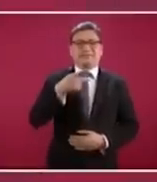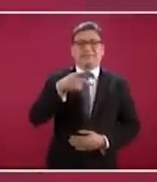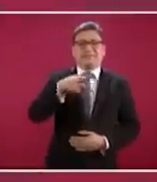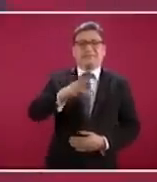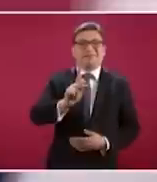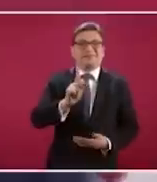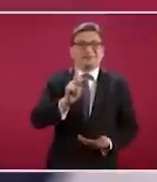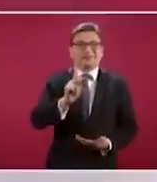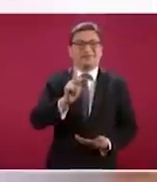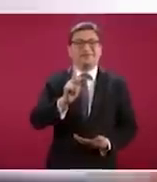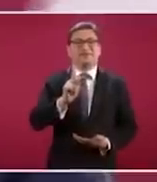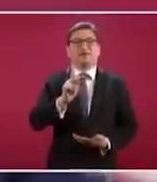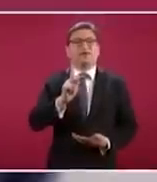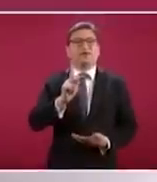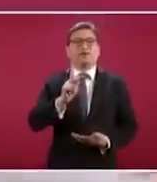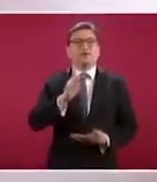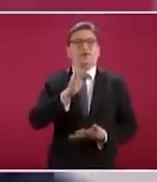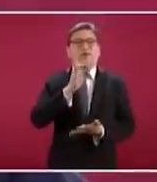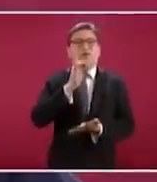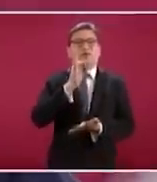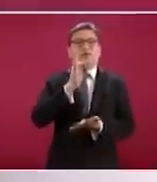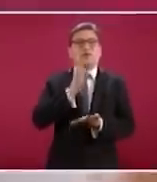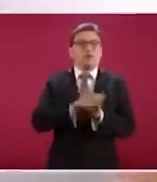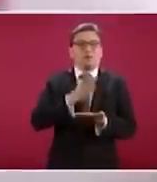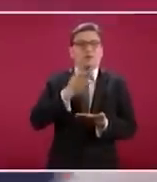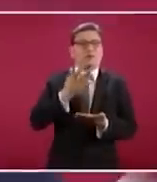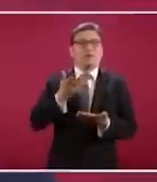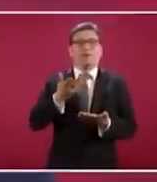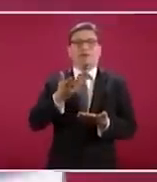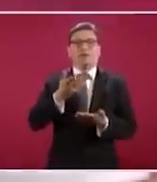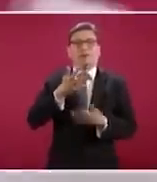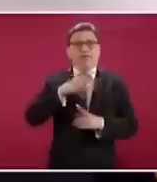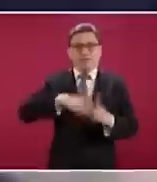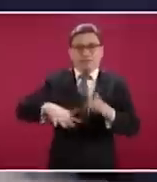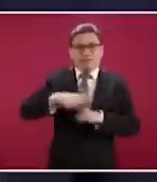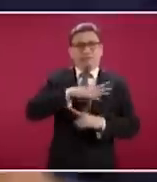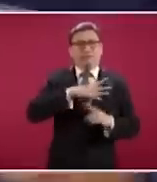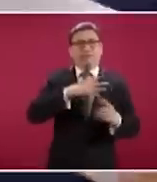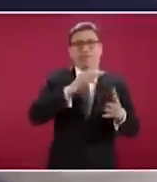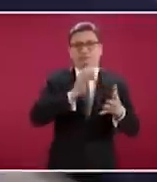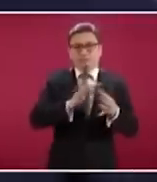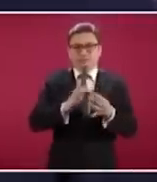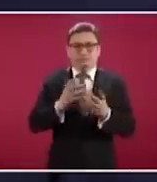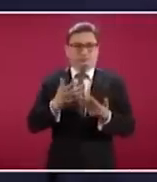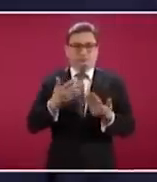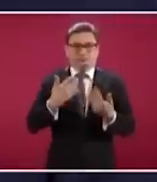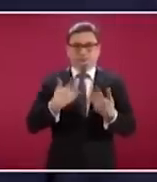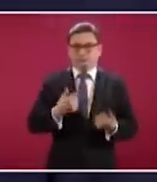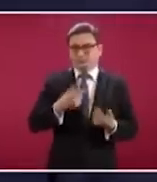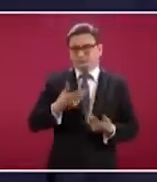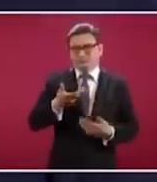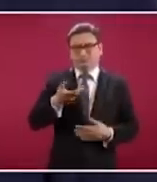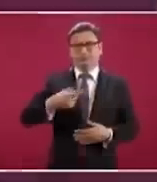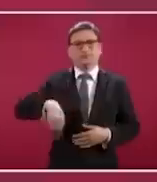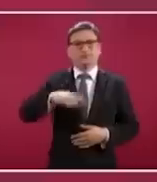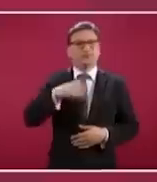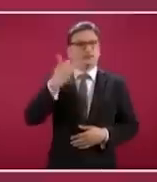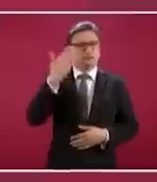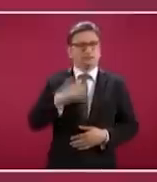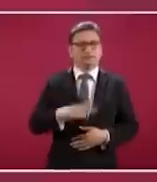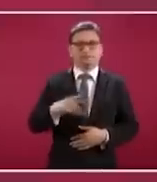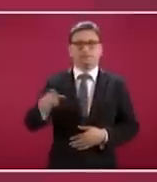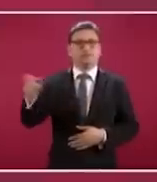para tener antecedentes, contextualizar, repito, no va